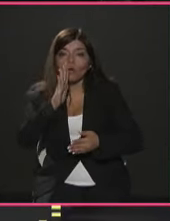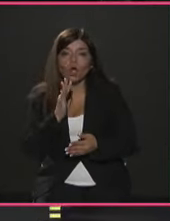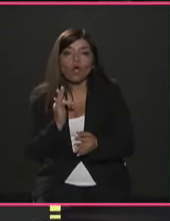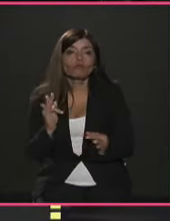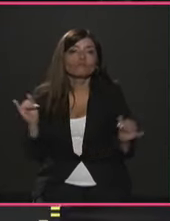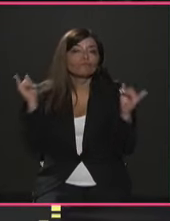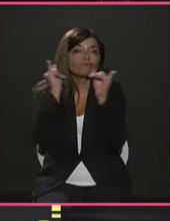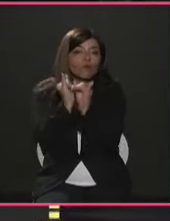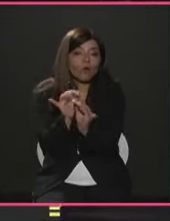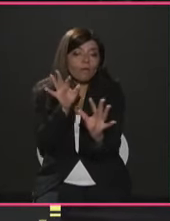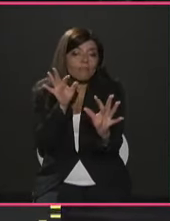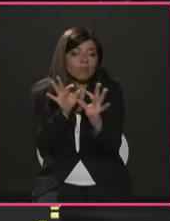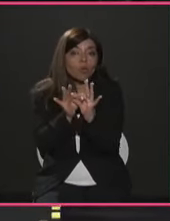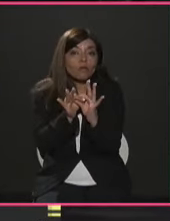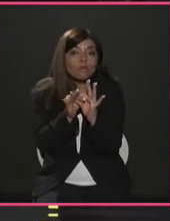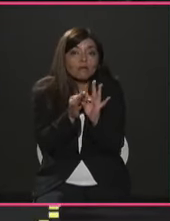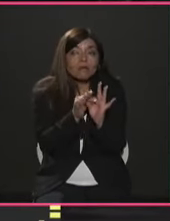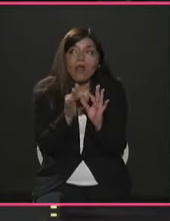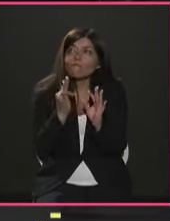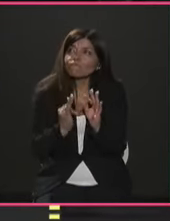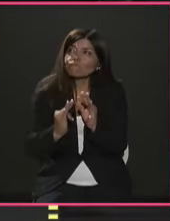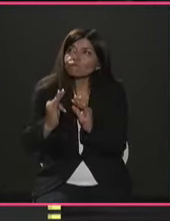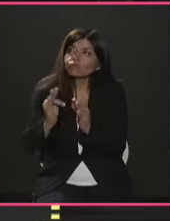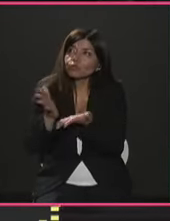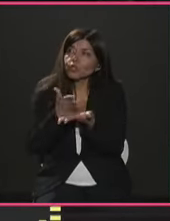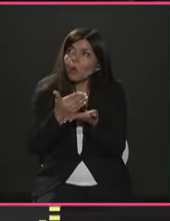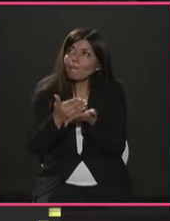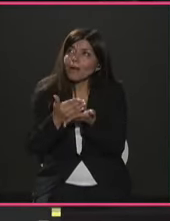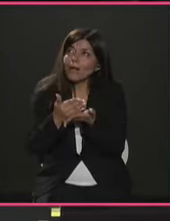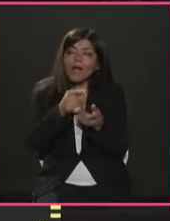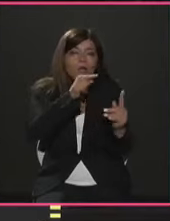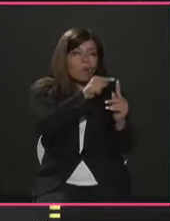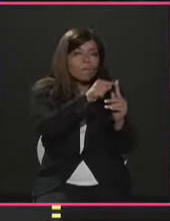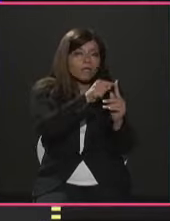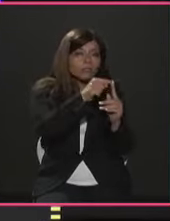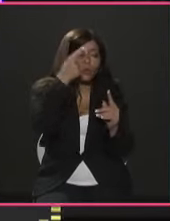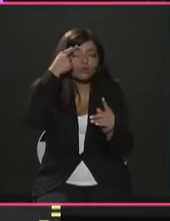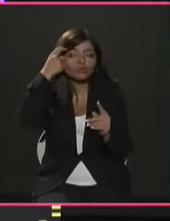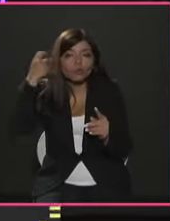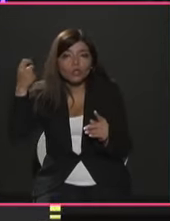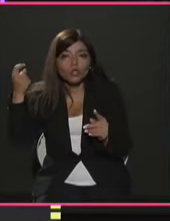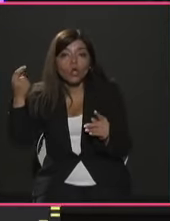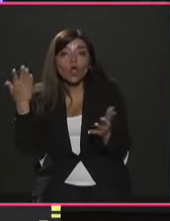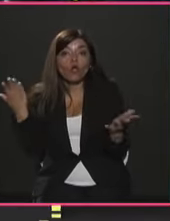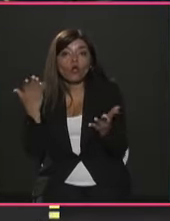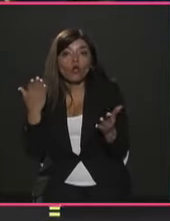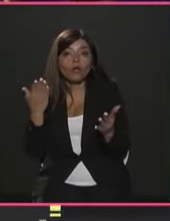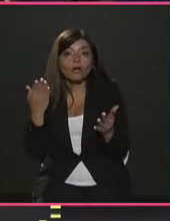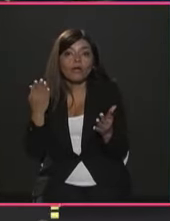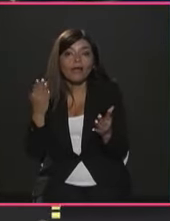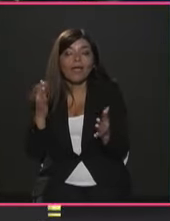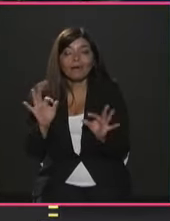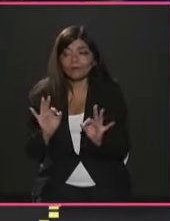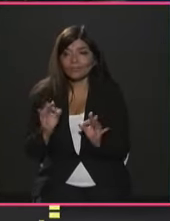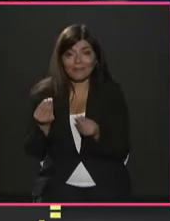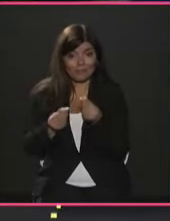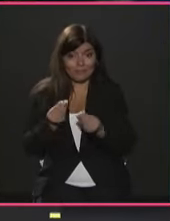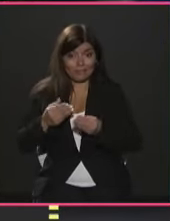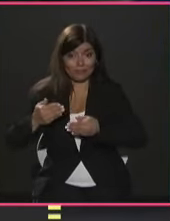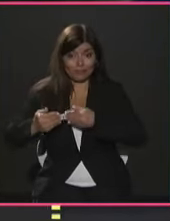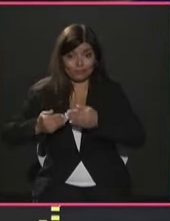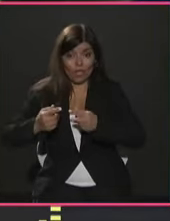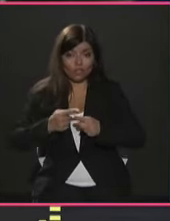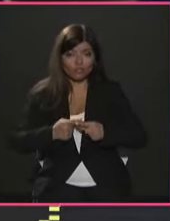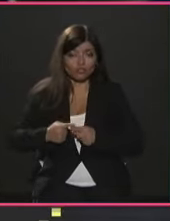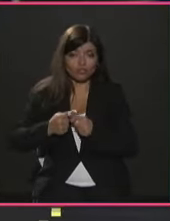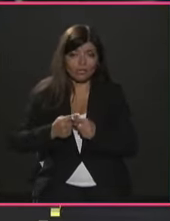de unir el imaginar de futuro de un plan de una meta de un sueño con el fenómeno social Pero quién